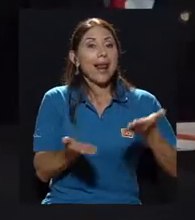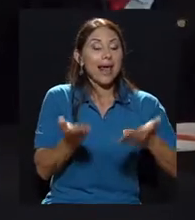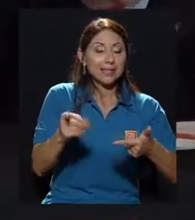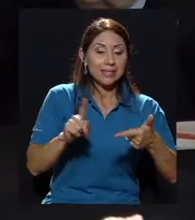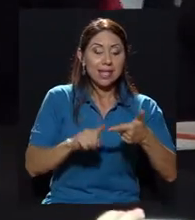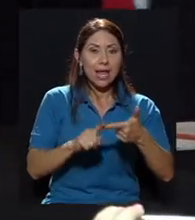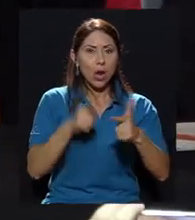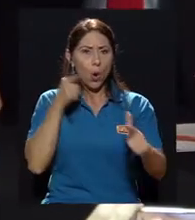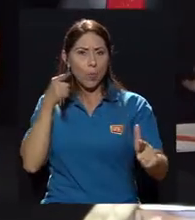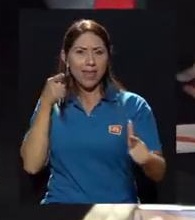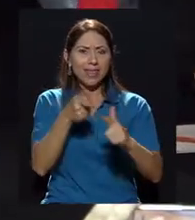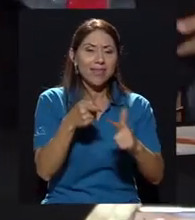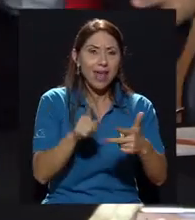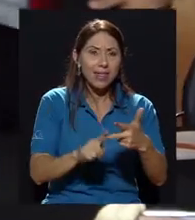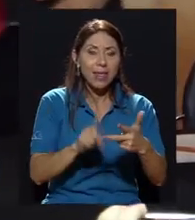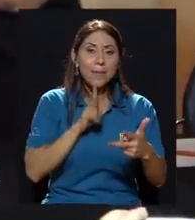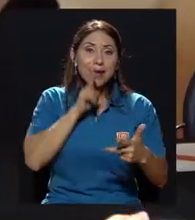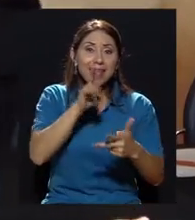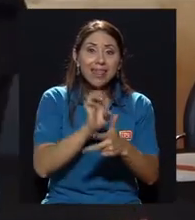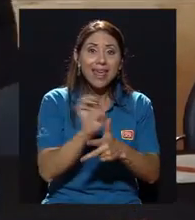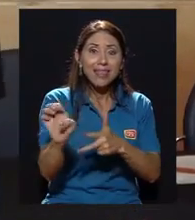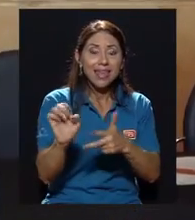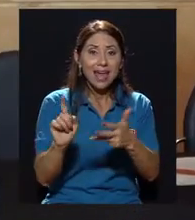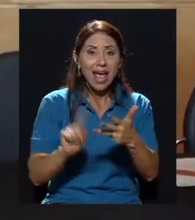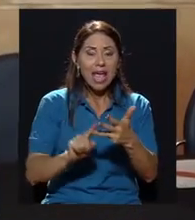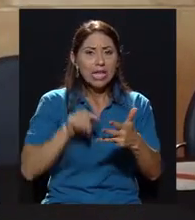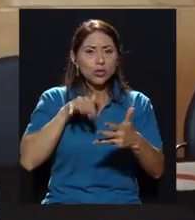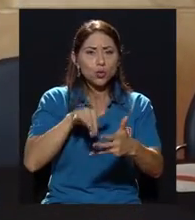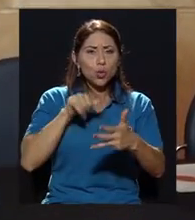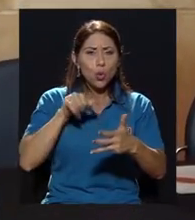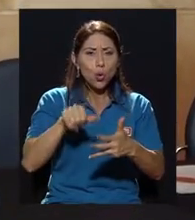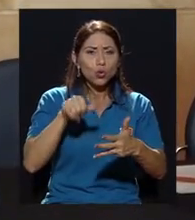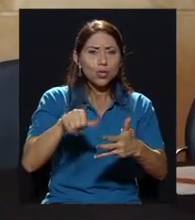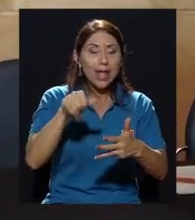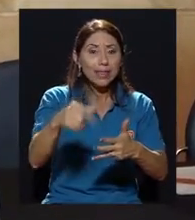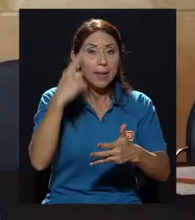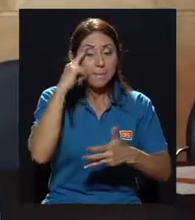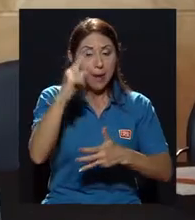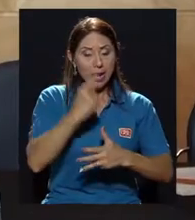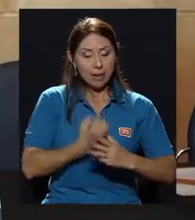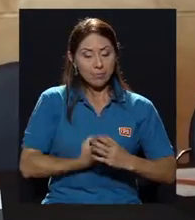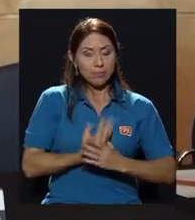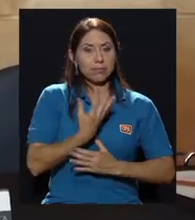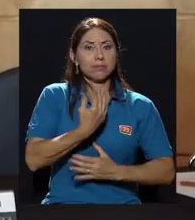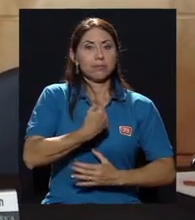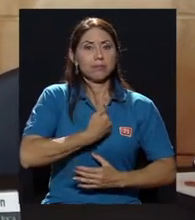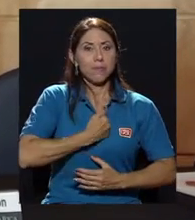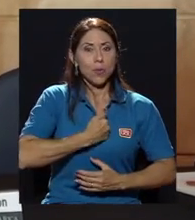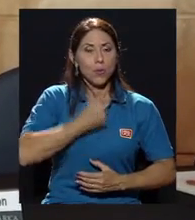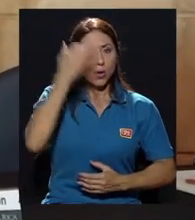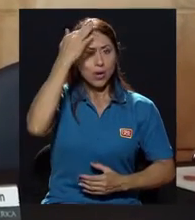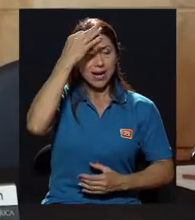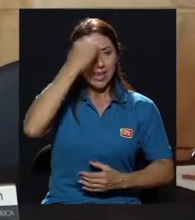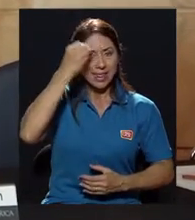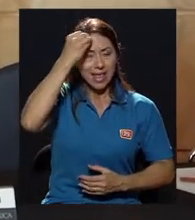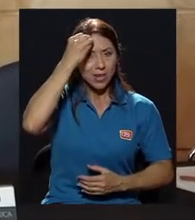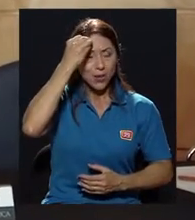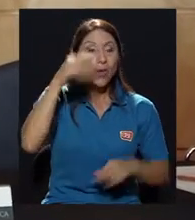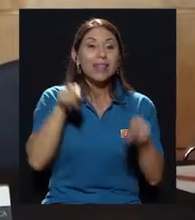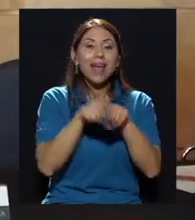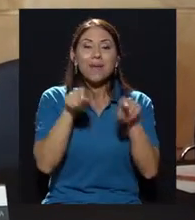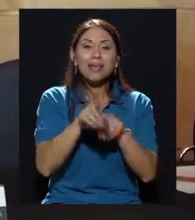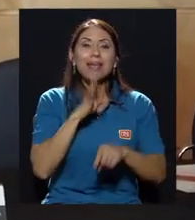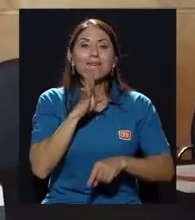la objetividad, la verdad ética y el estudio constante para la construcción de un criterio propio fueron otros de los